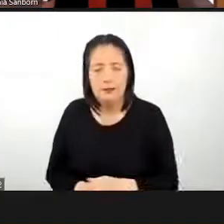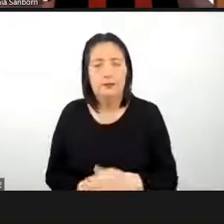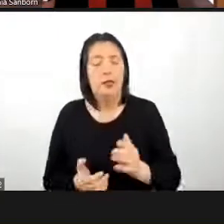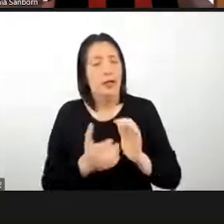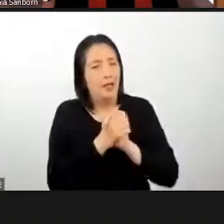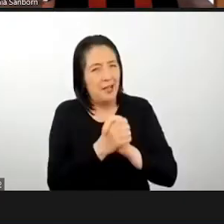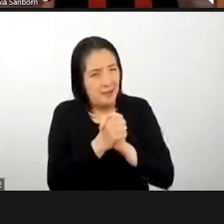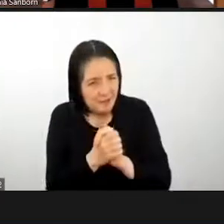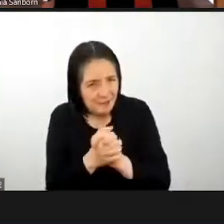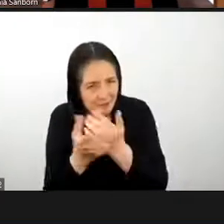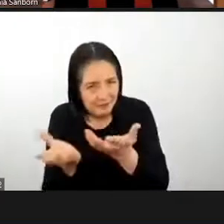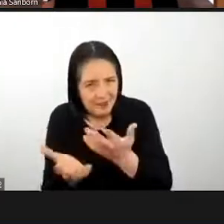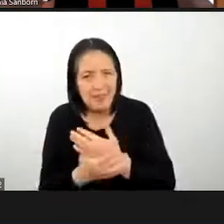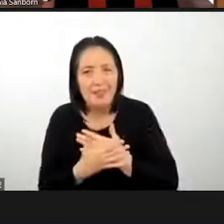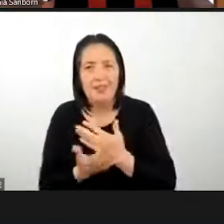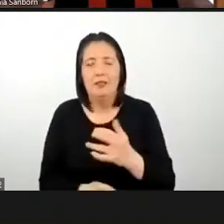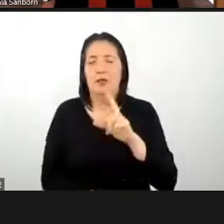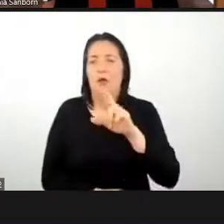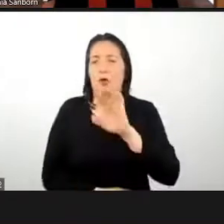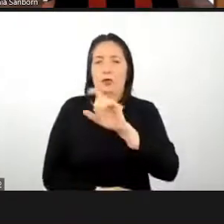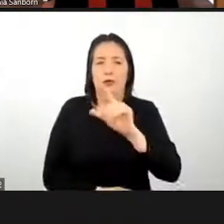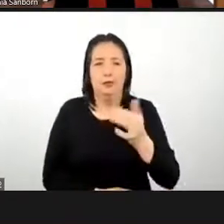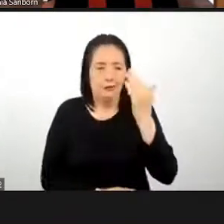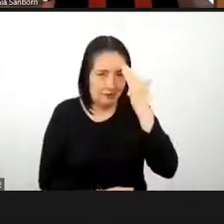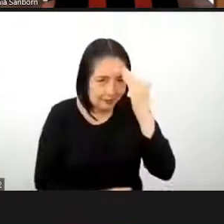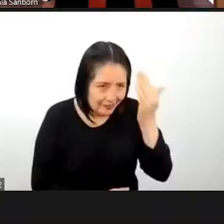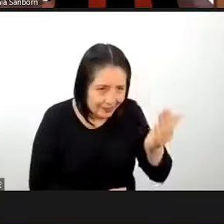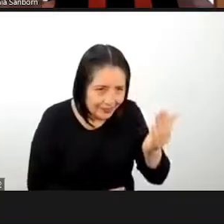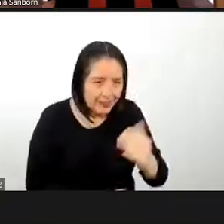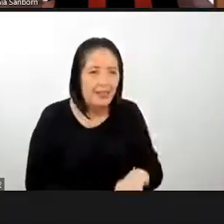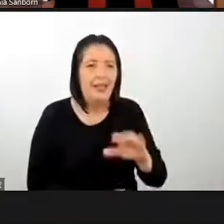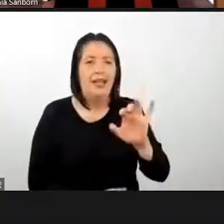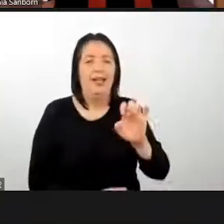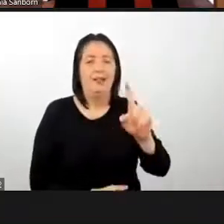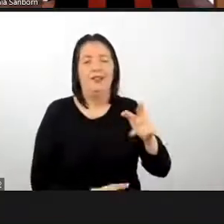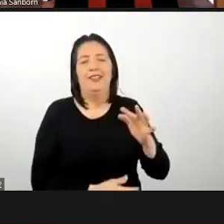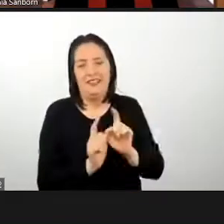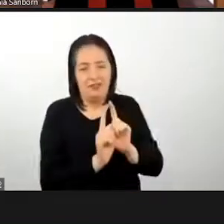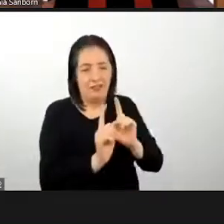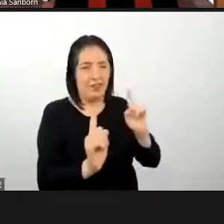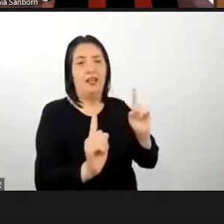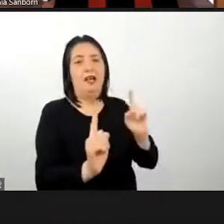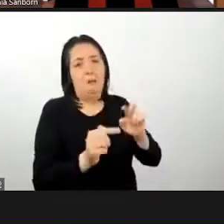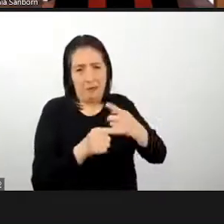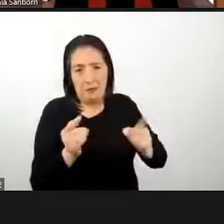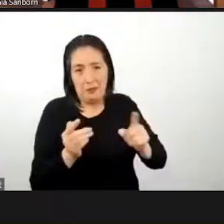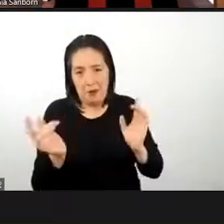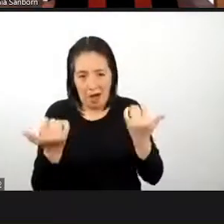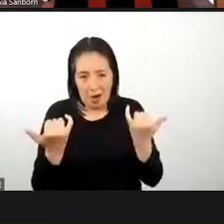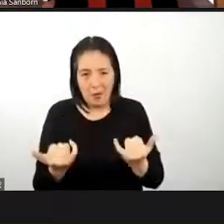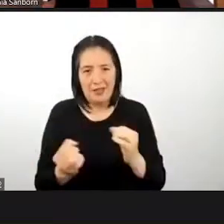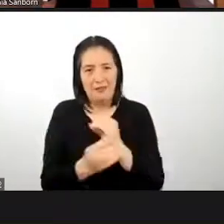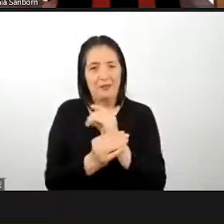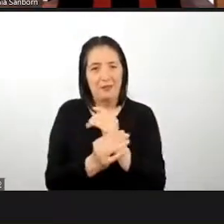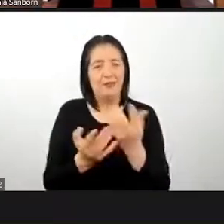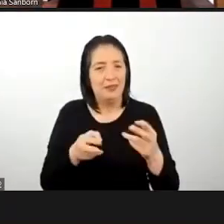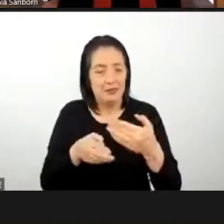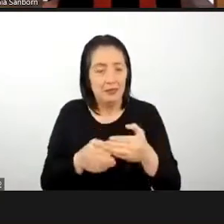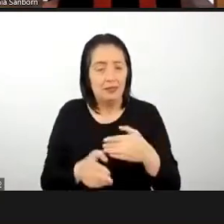amigo Rolando y Eugenia, ¿qué tal? Que estamos tan lejos pero tan cerca, ¿no? Buenas noches desde